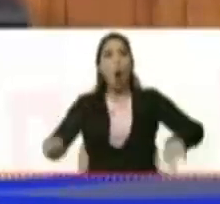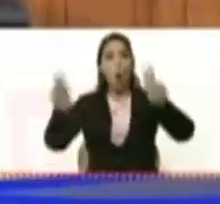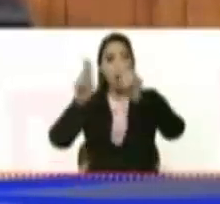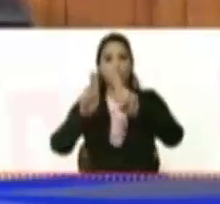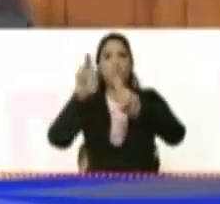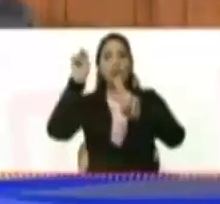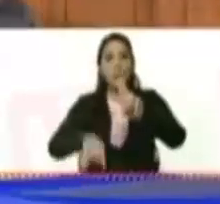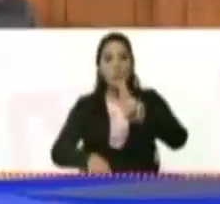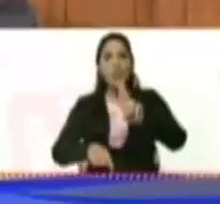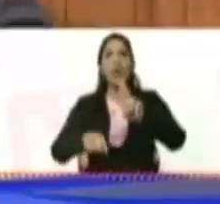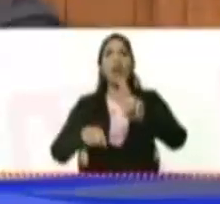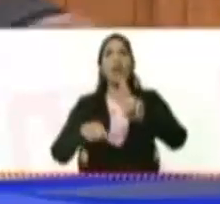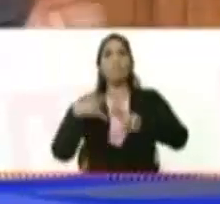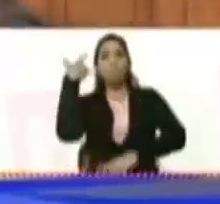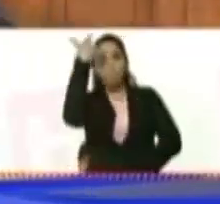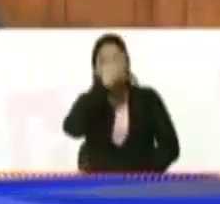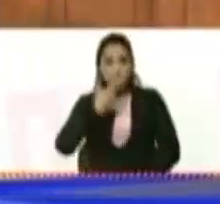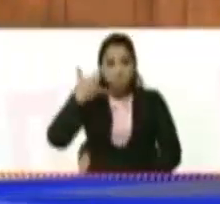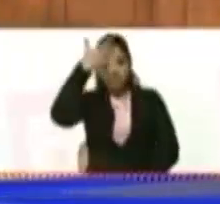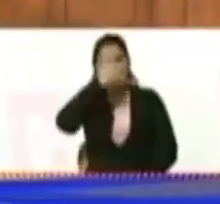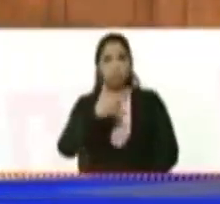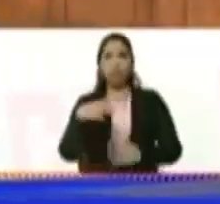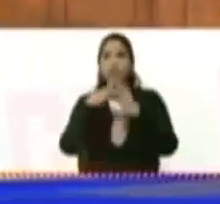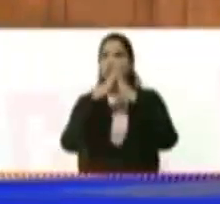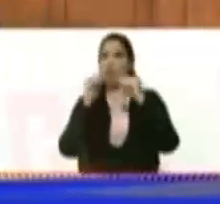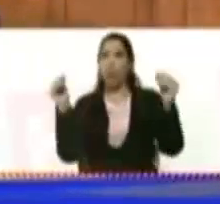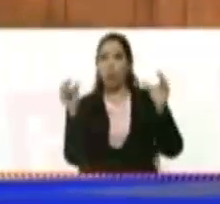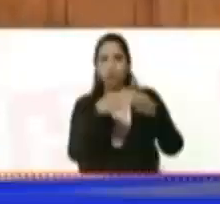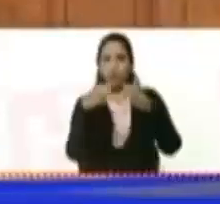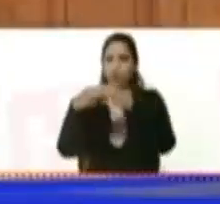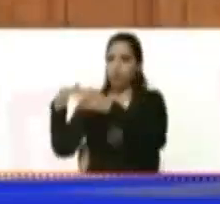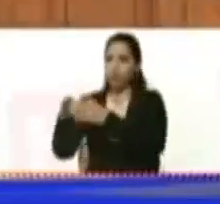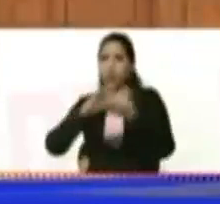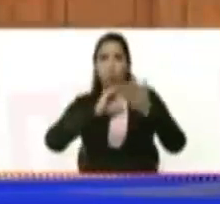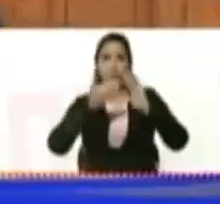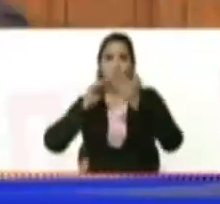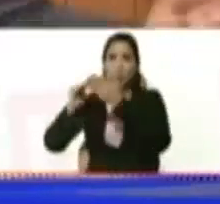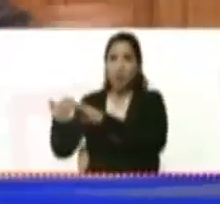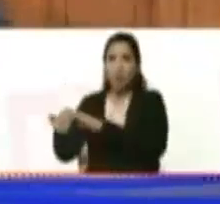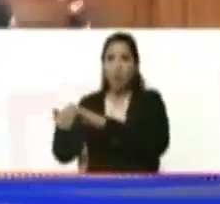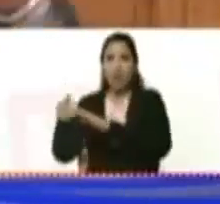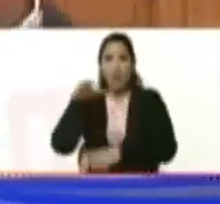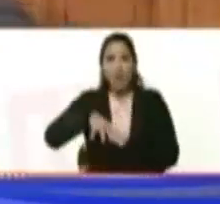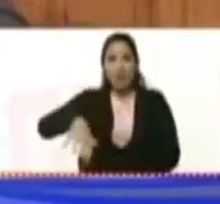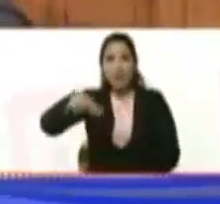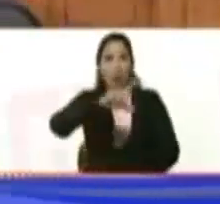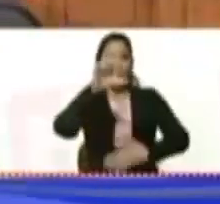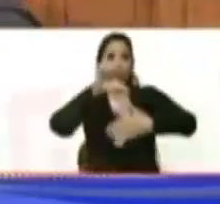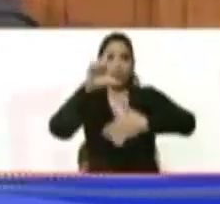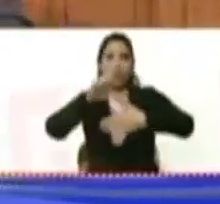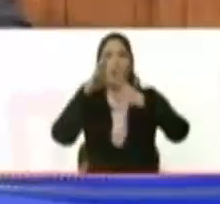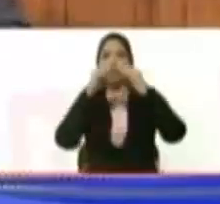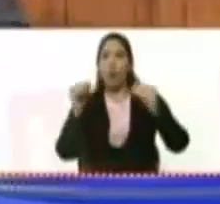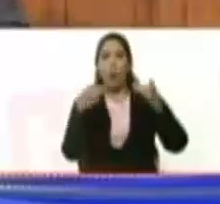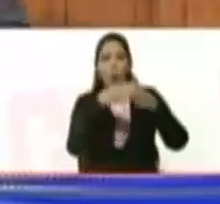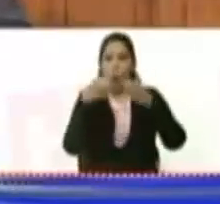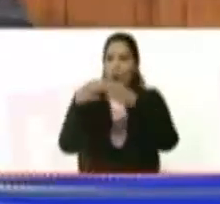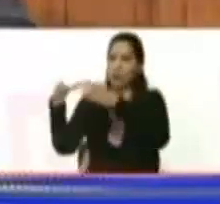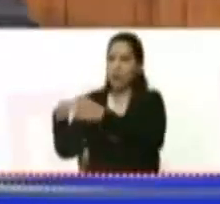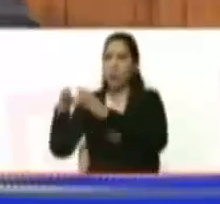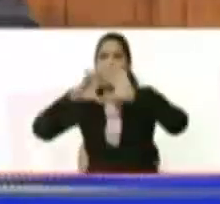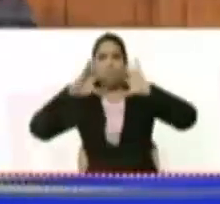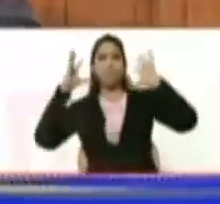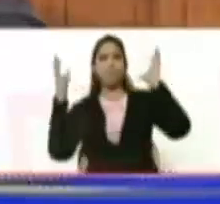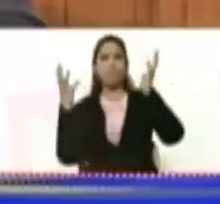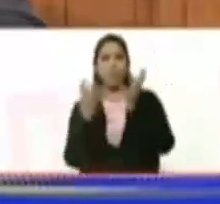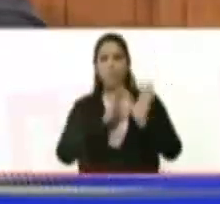la decisión que tenga que tomar contra él. Y en este sentido, el presidente encargado designado por la Asamblea Nacional,